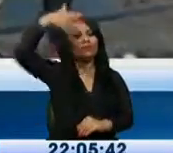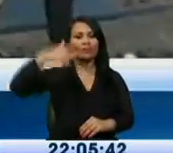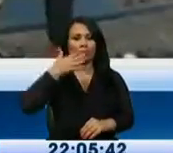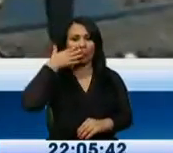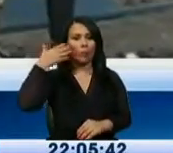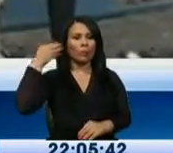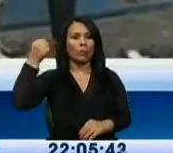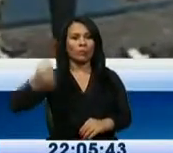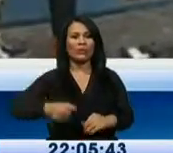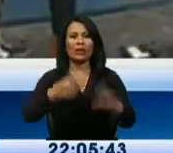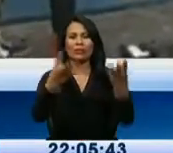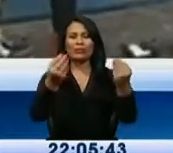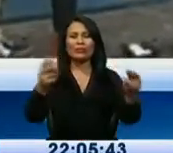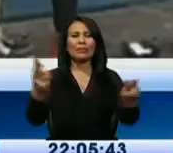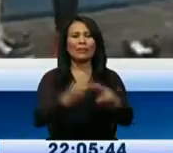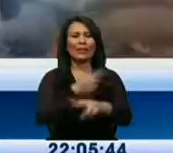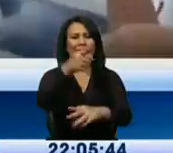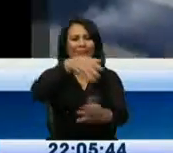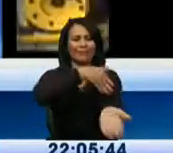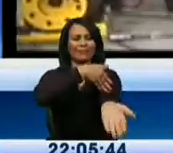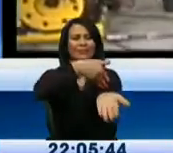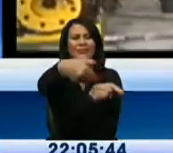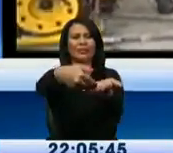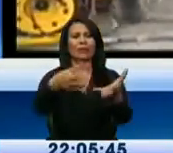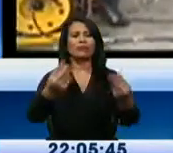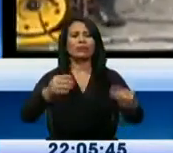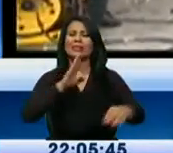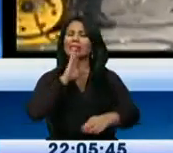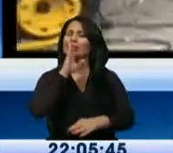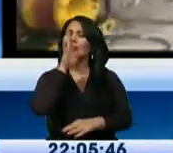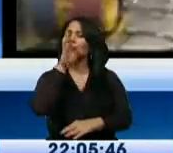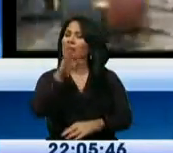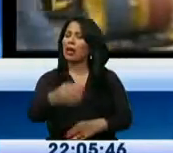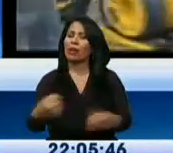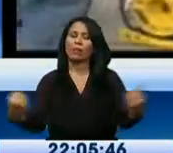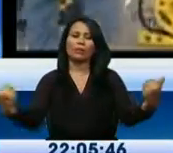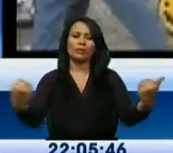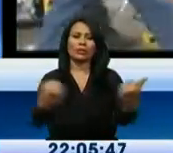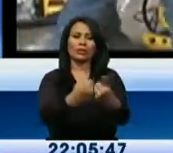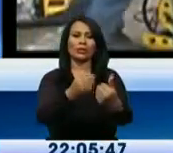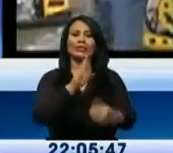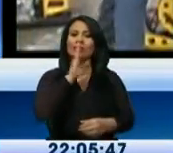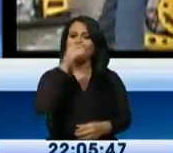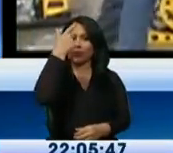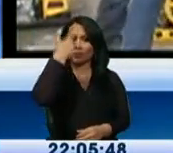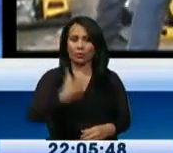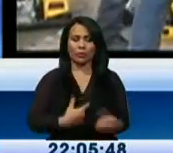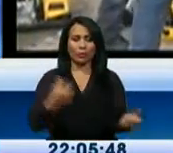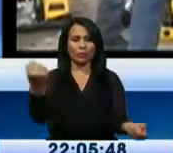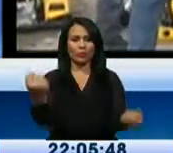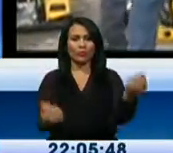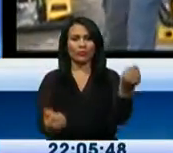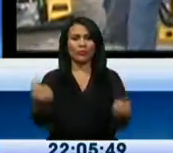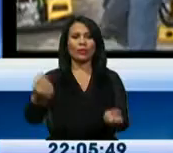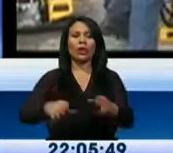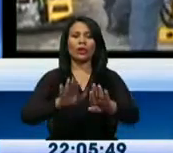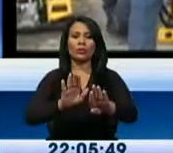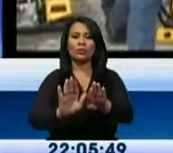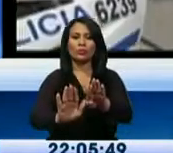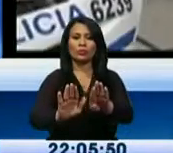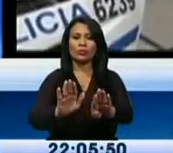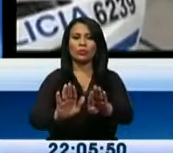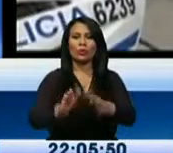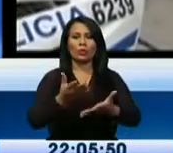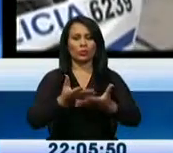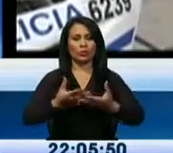sido escenario de accidentes de tránsito. Los conductores, los usuarios de la vía siempre tienen que circular sin problemas, de una